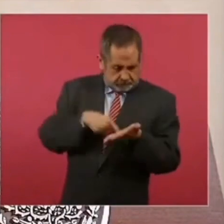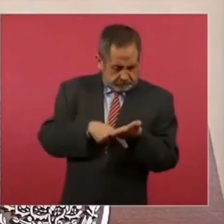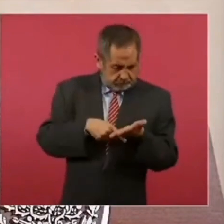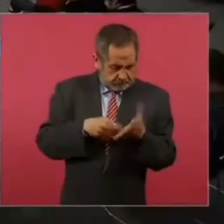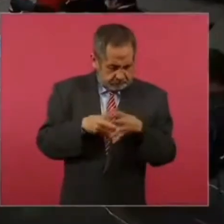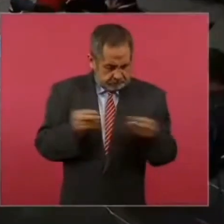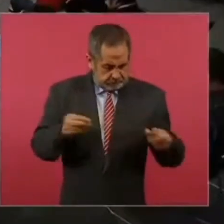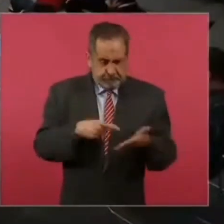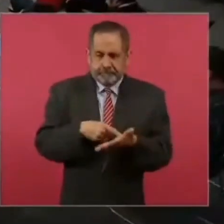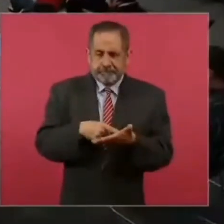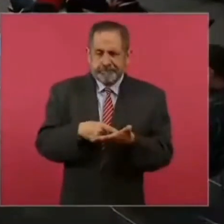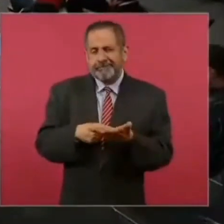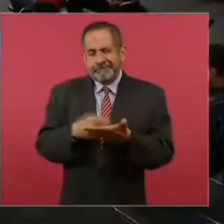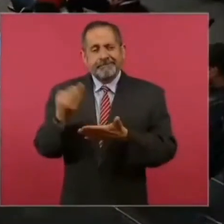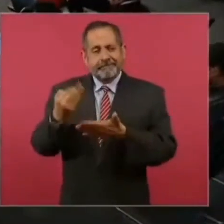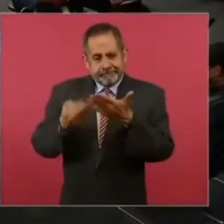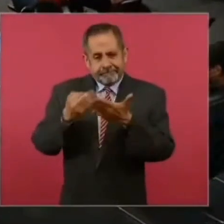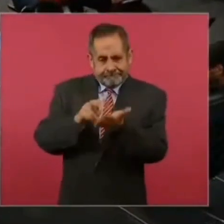padrón.